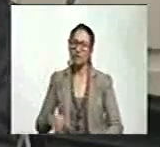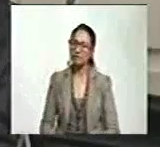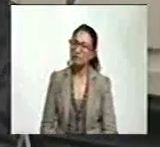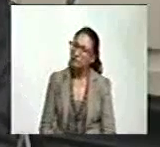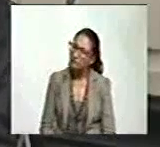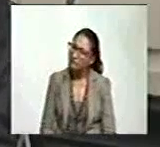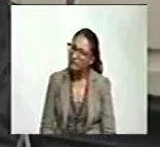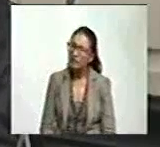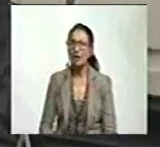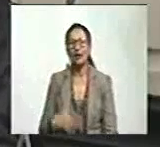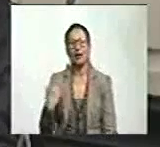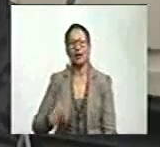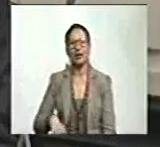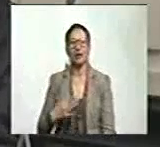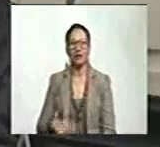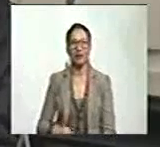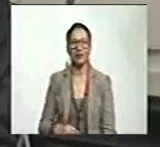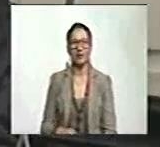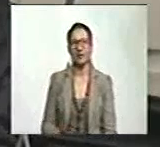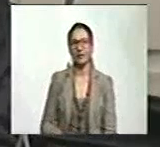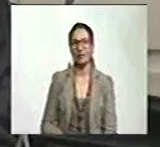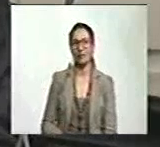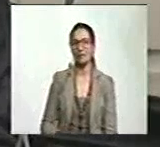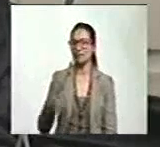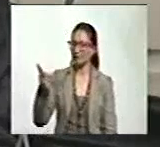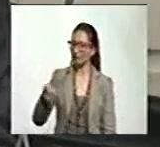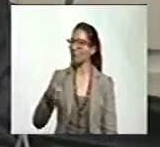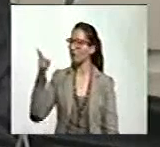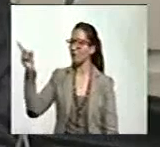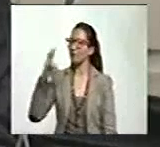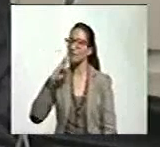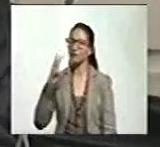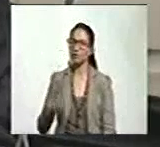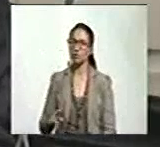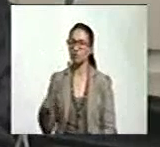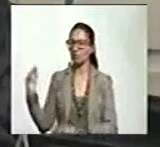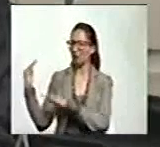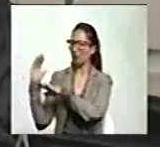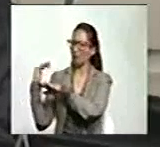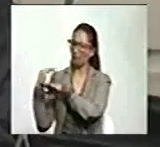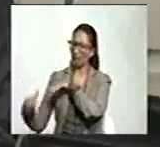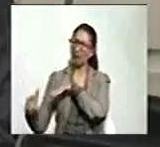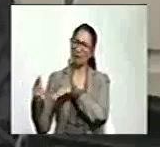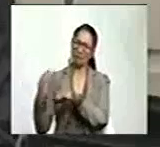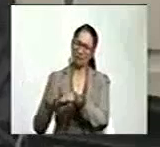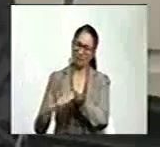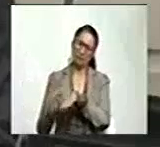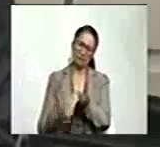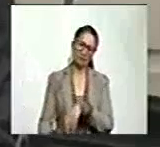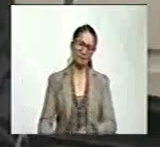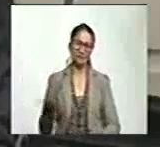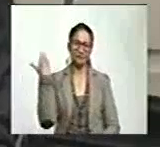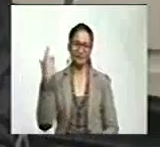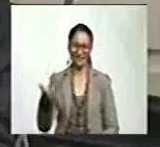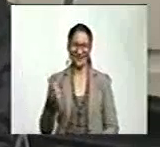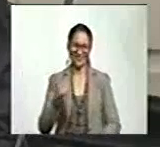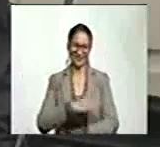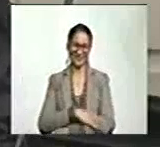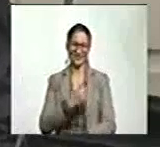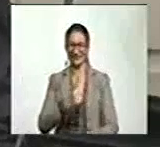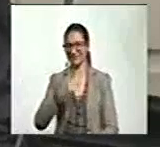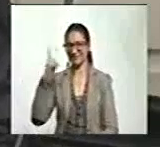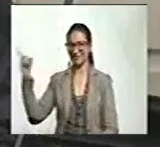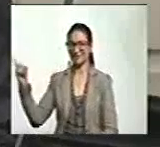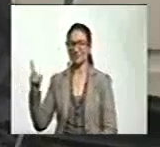quería la recibieran en Caracas y hasta extendió invitaciones informales para la posesión